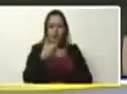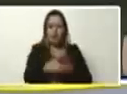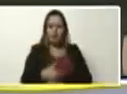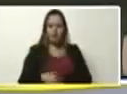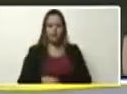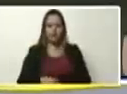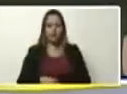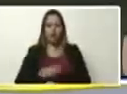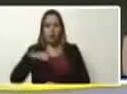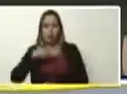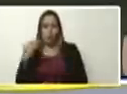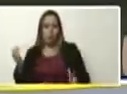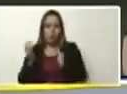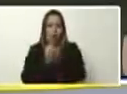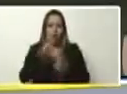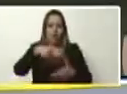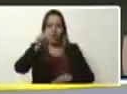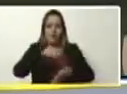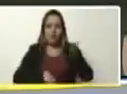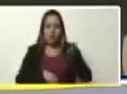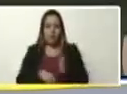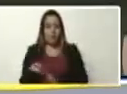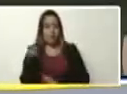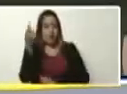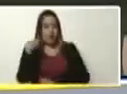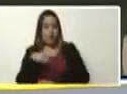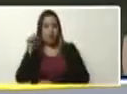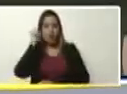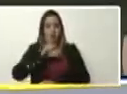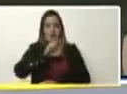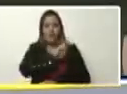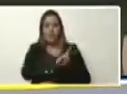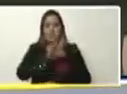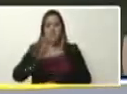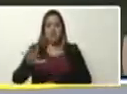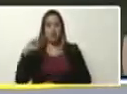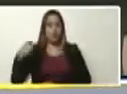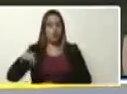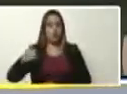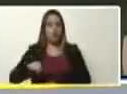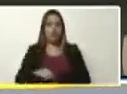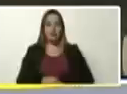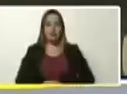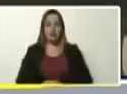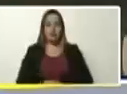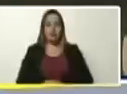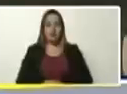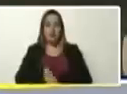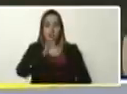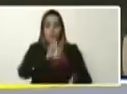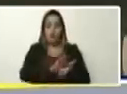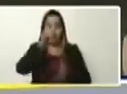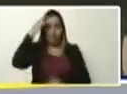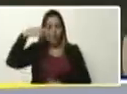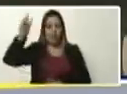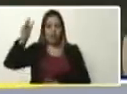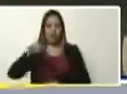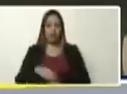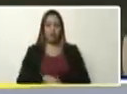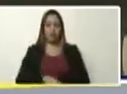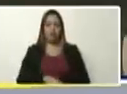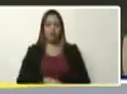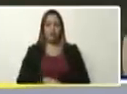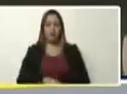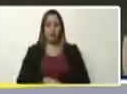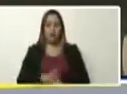y se logró firmar el pasado sábado 25 de noviembre en la Ciudad de México,